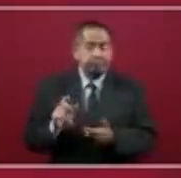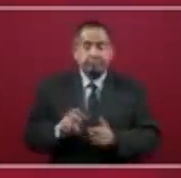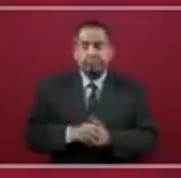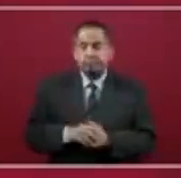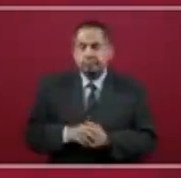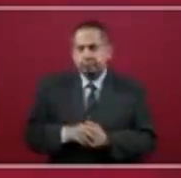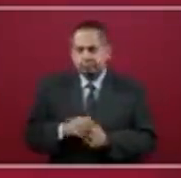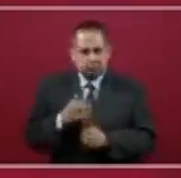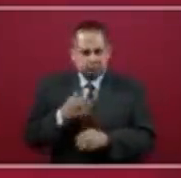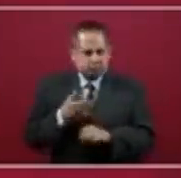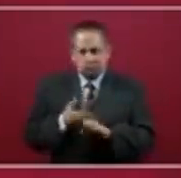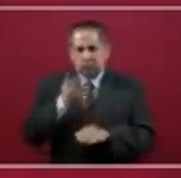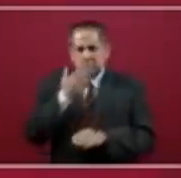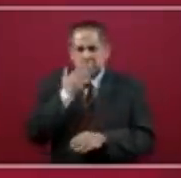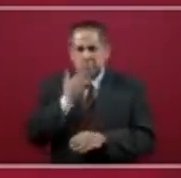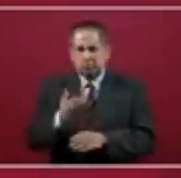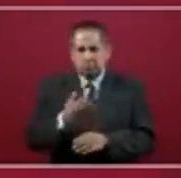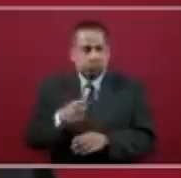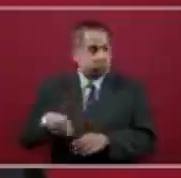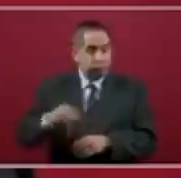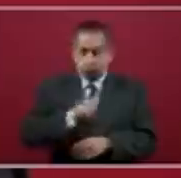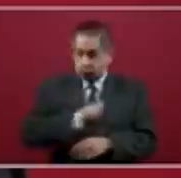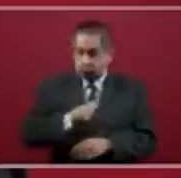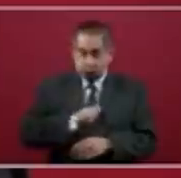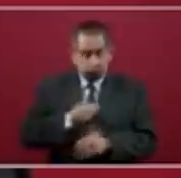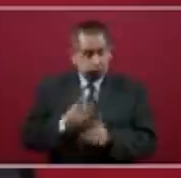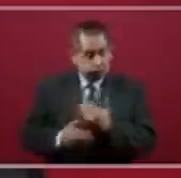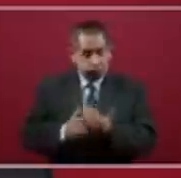están muy bien, han aguantado